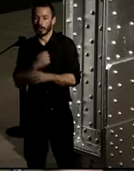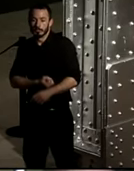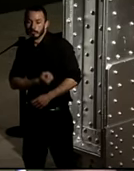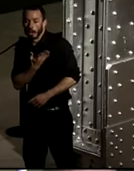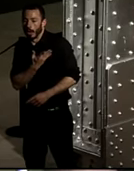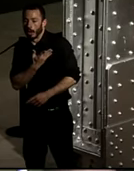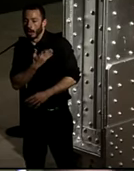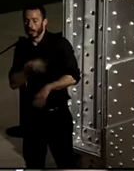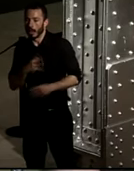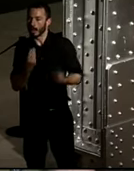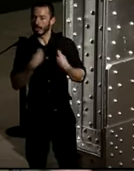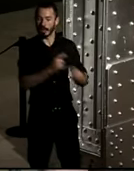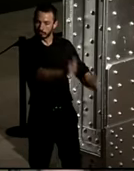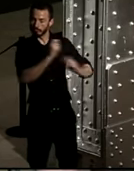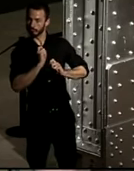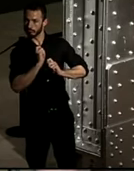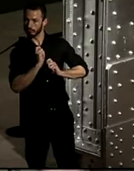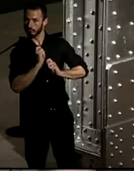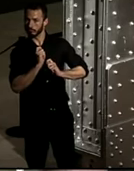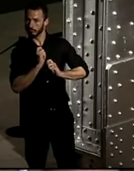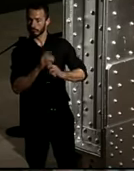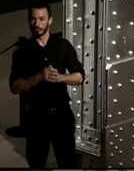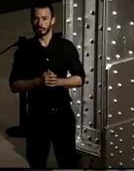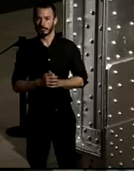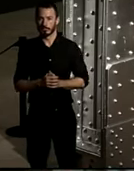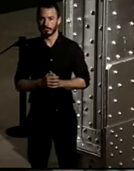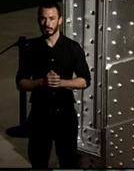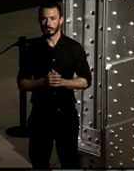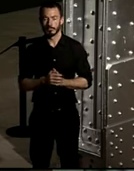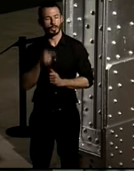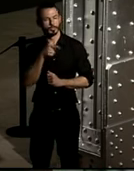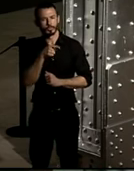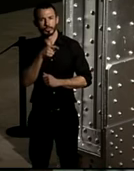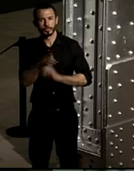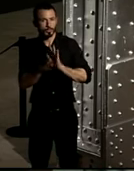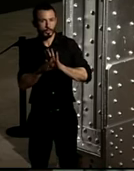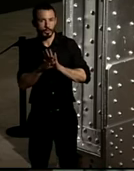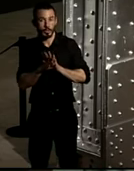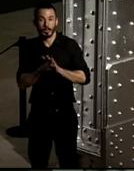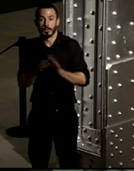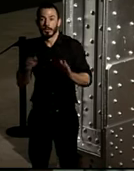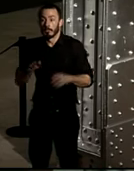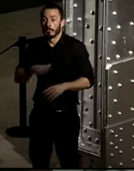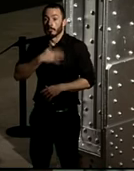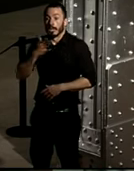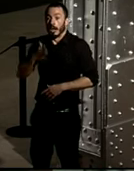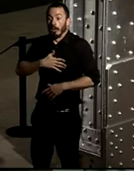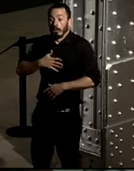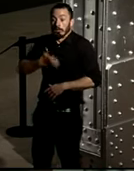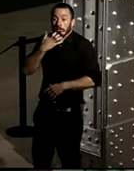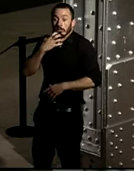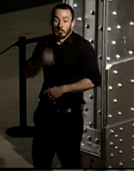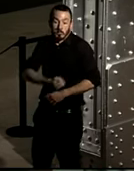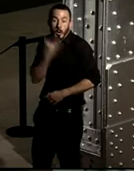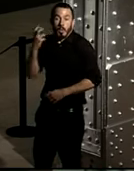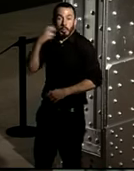ha puesto ahí y yo, pues no sé. Y tú sigues. Yo sigo, mañana tendré vocación de hacer zapatos y haré zapatos,